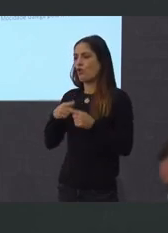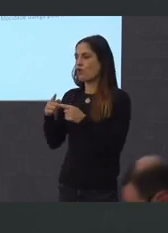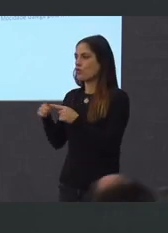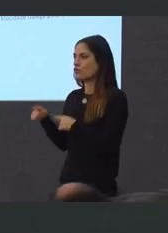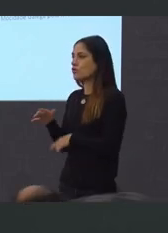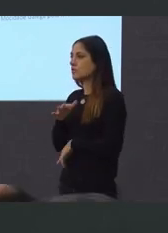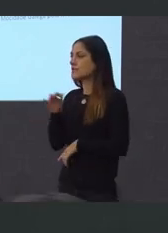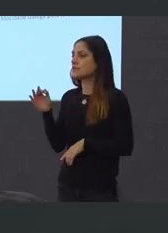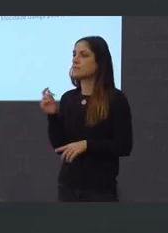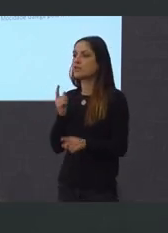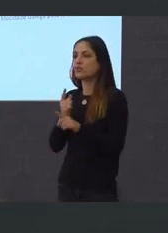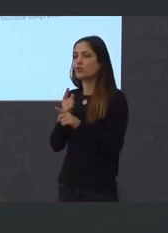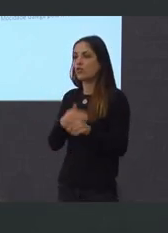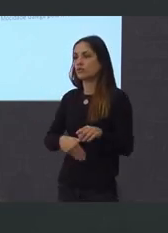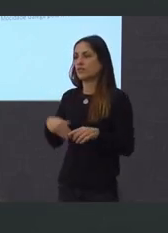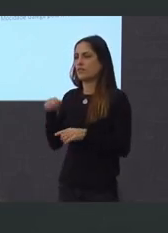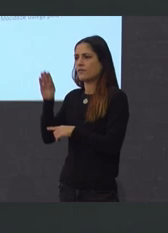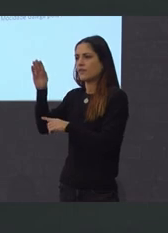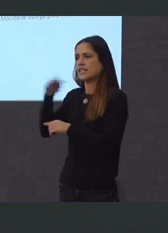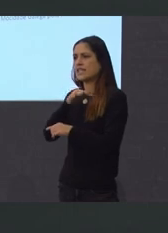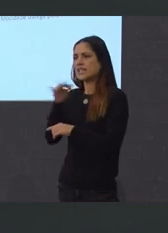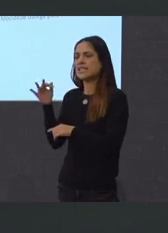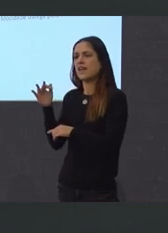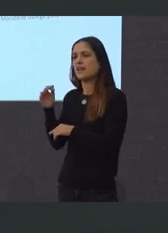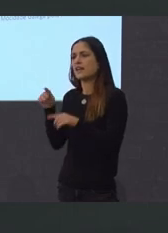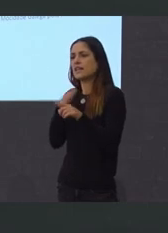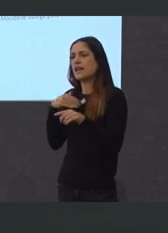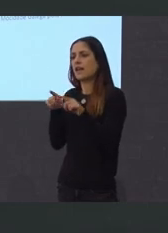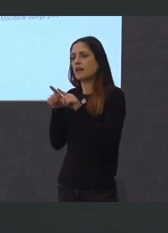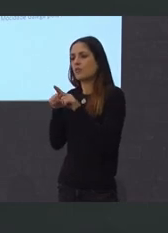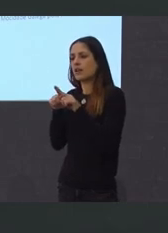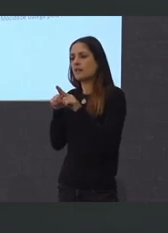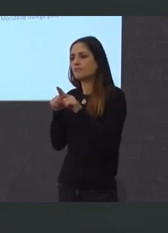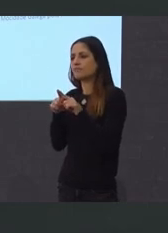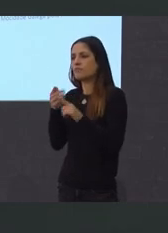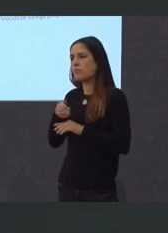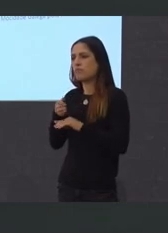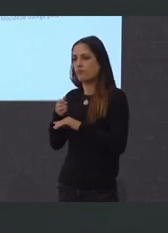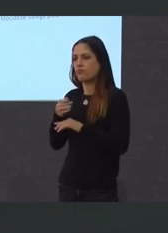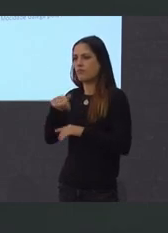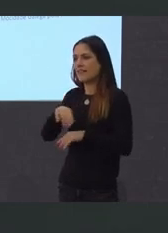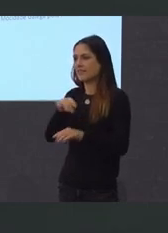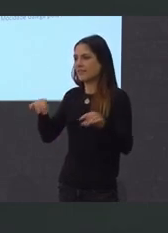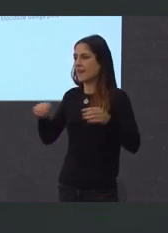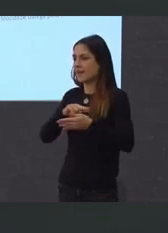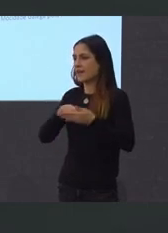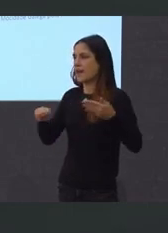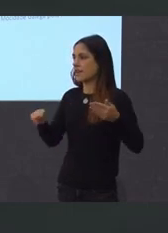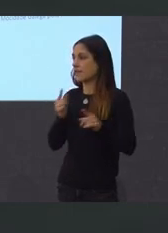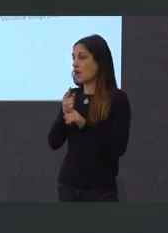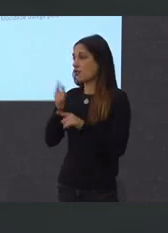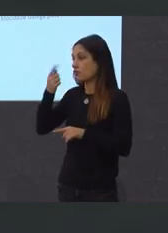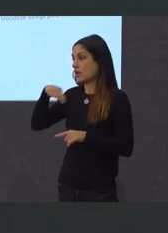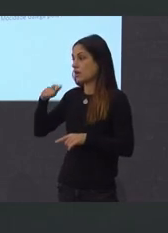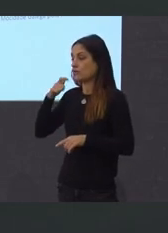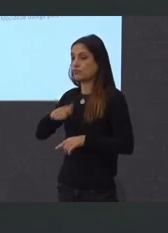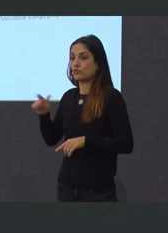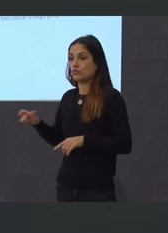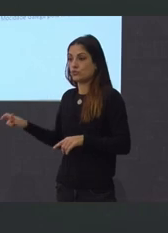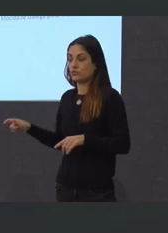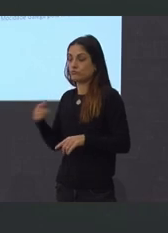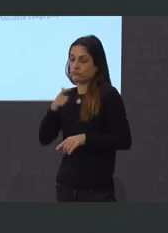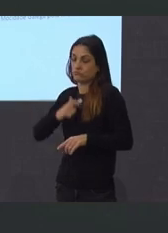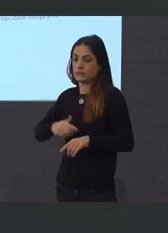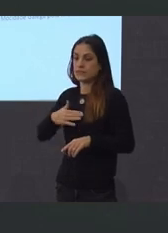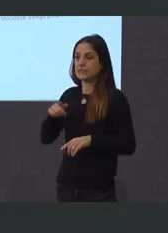quixo aniquilar a nosa terra en beneficio propio. Pero exemplos hai centos, porque en contraposición